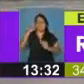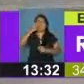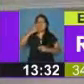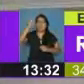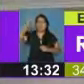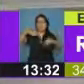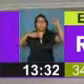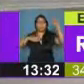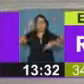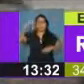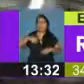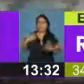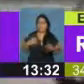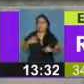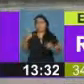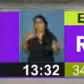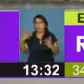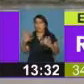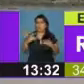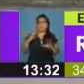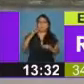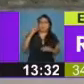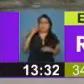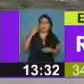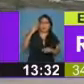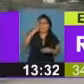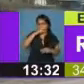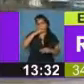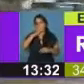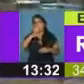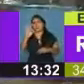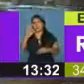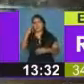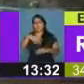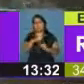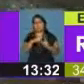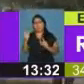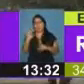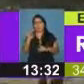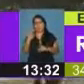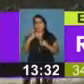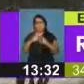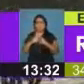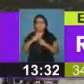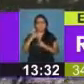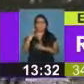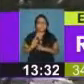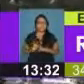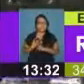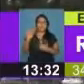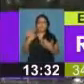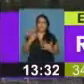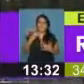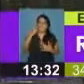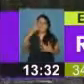Exactamente, son ráfagas de viento de 47, 50 kilómetros por hora, posible cantidad de granizo, de caída de